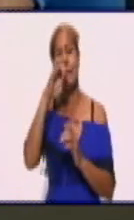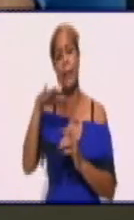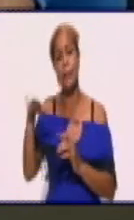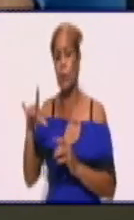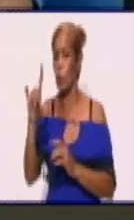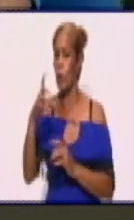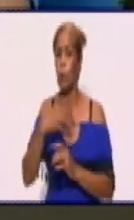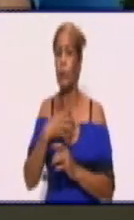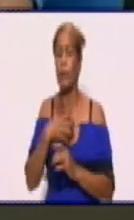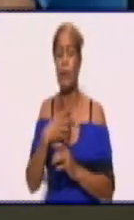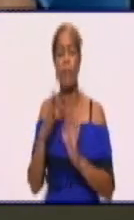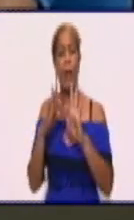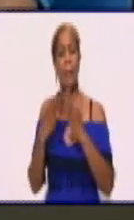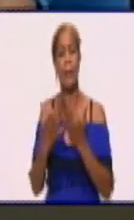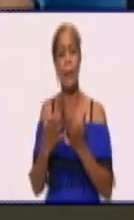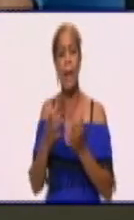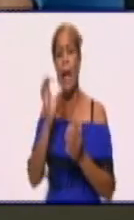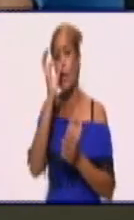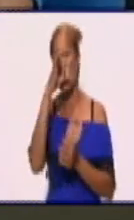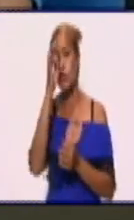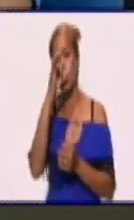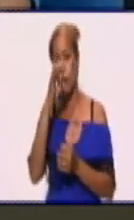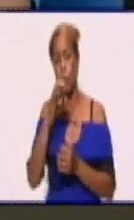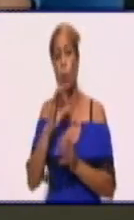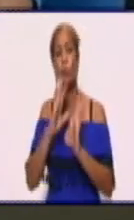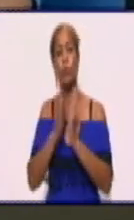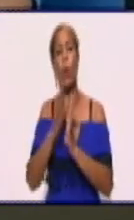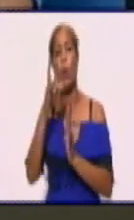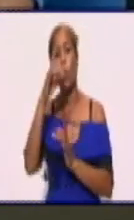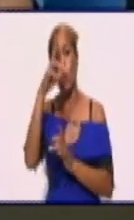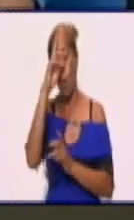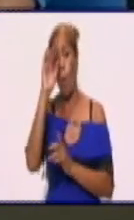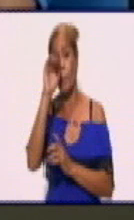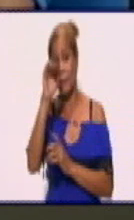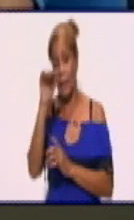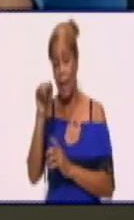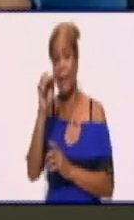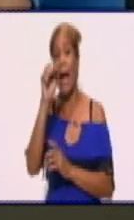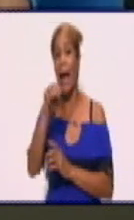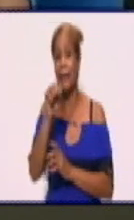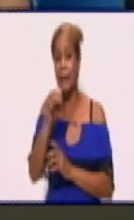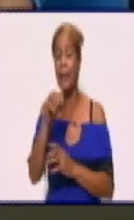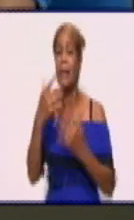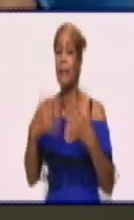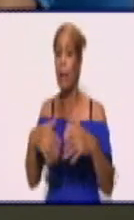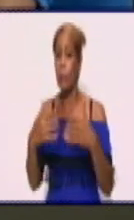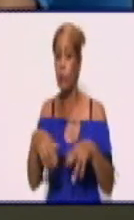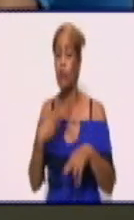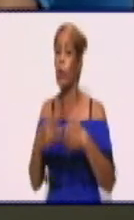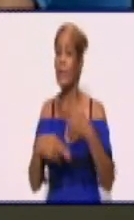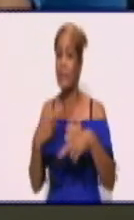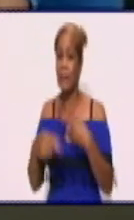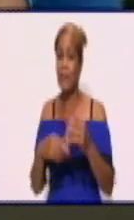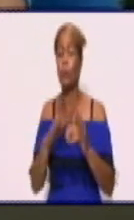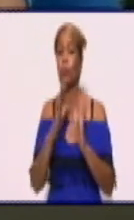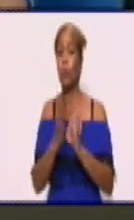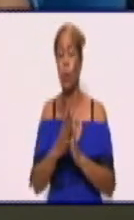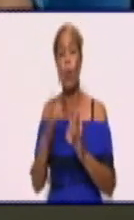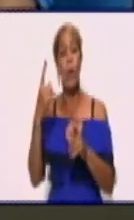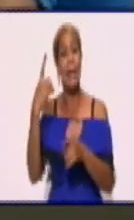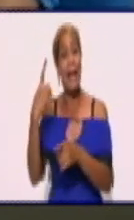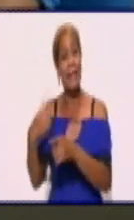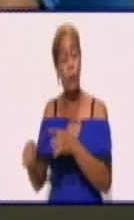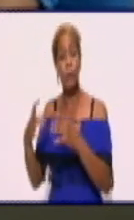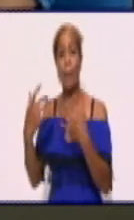los círculos infantiles, los hospitales. Ahí está yendo la producción que nosotros podemos realizar actualmente. El resto de las producciones